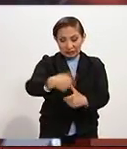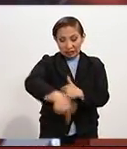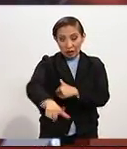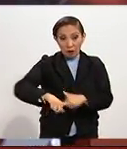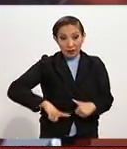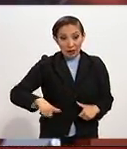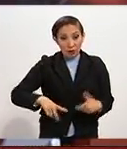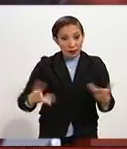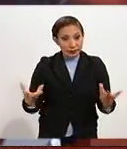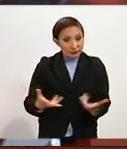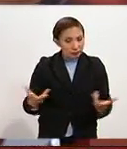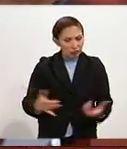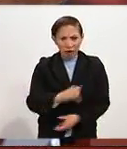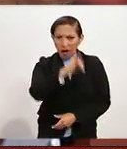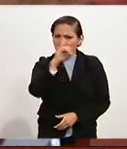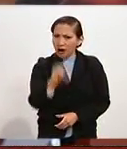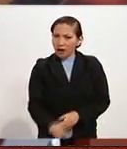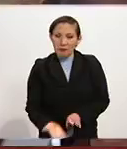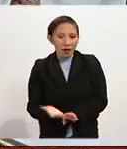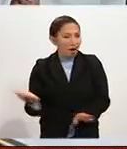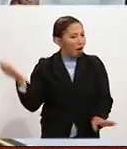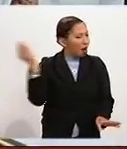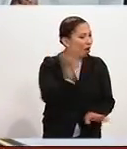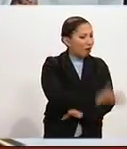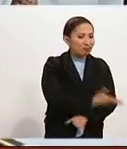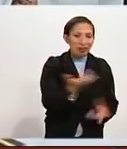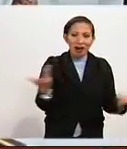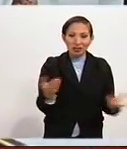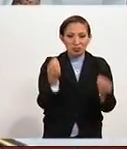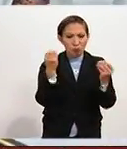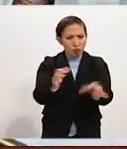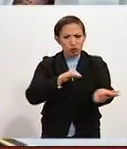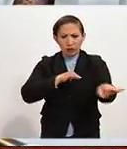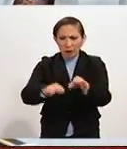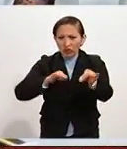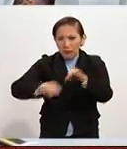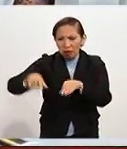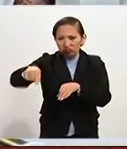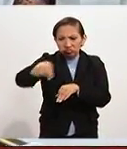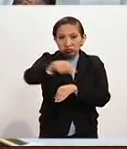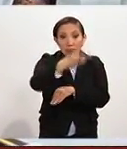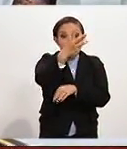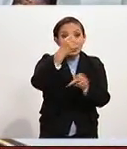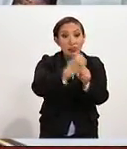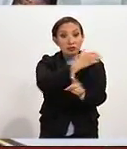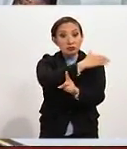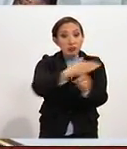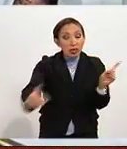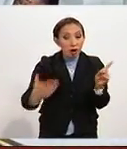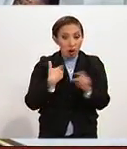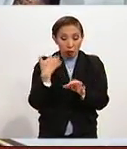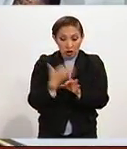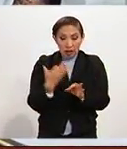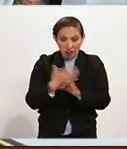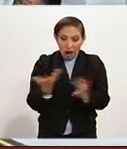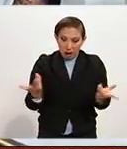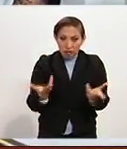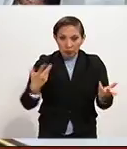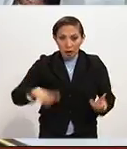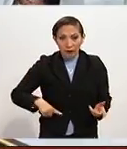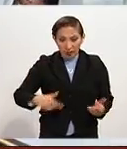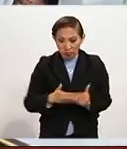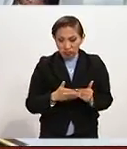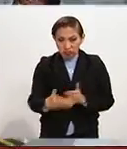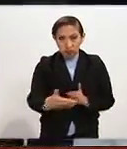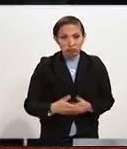esta administración. Nunca antes se había generado tanto empleo en 3 años y medio como los que se han generado